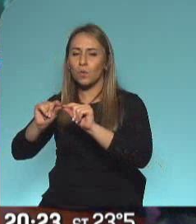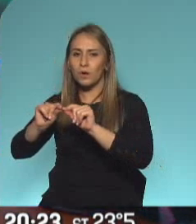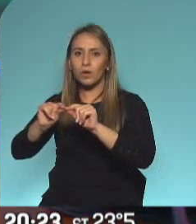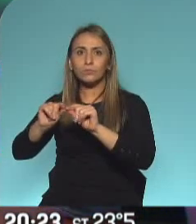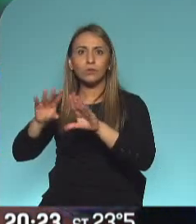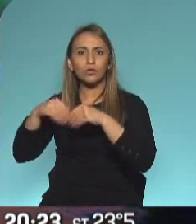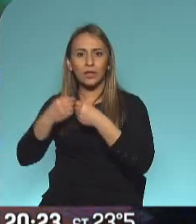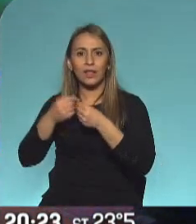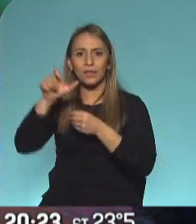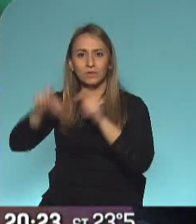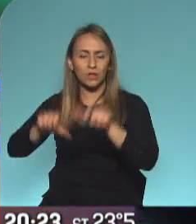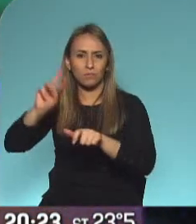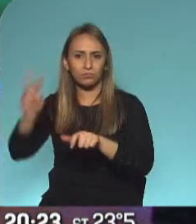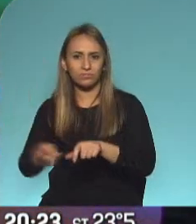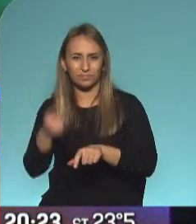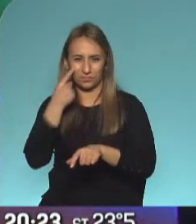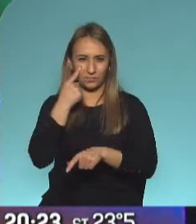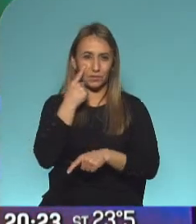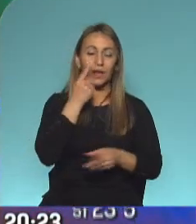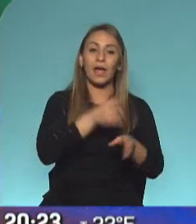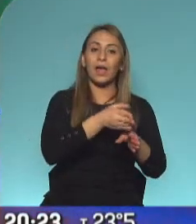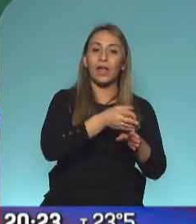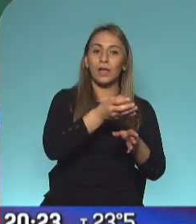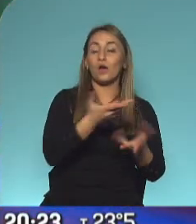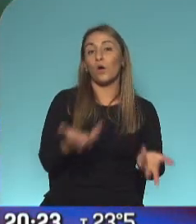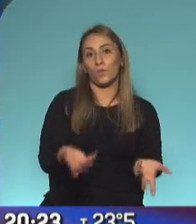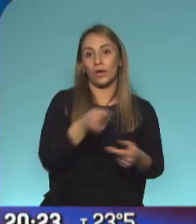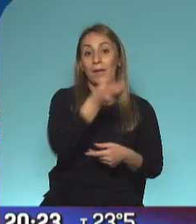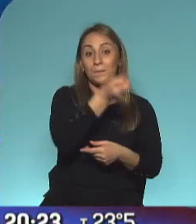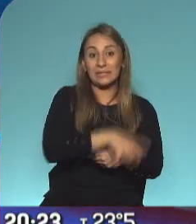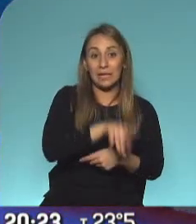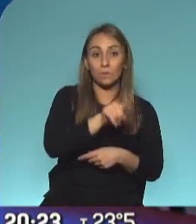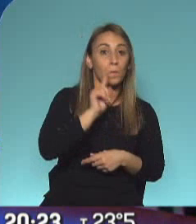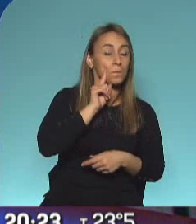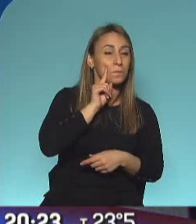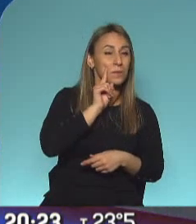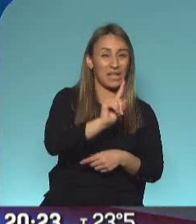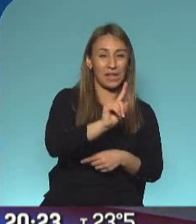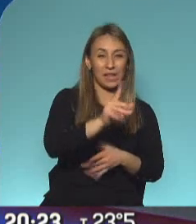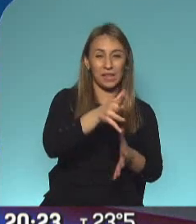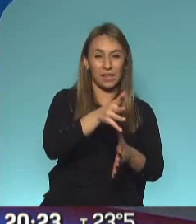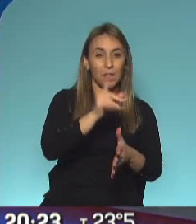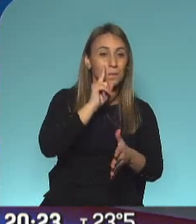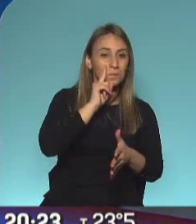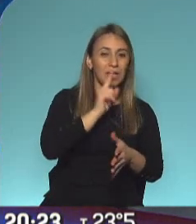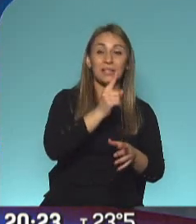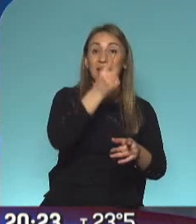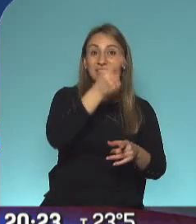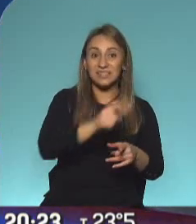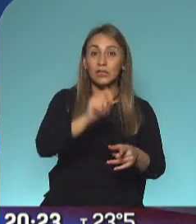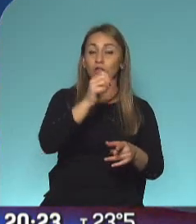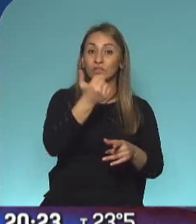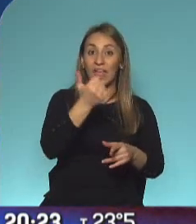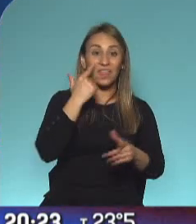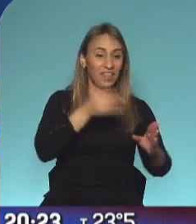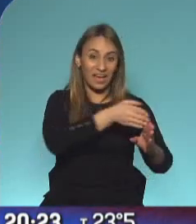redonda de fallecimientos. A ver, doctor. Mire, fíjese. Es lógico que empezamos con 1.000 a los 106 días de haber empezado